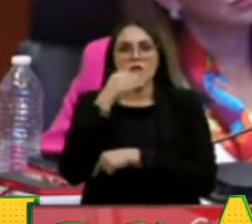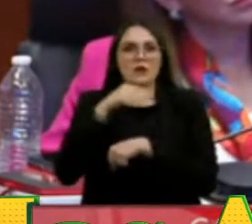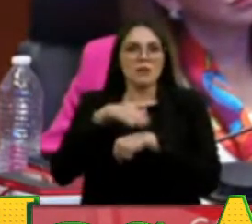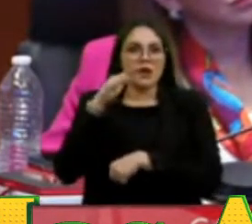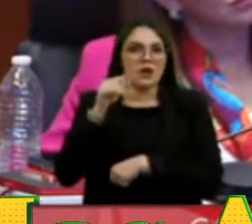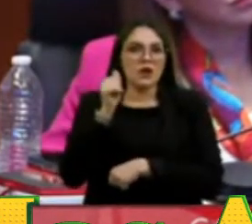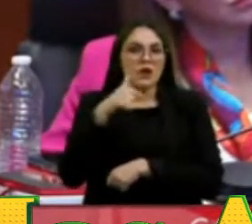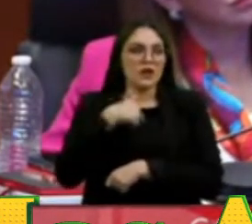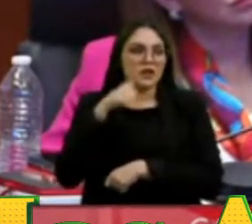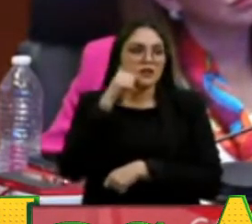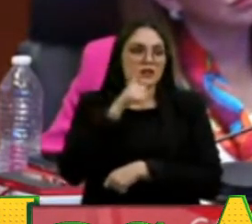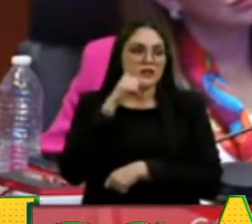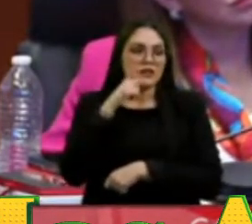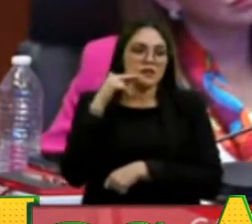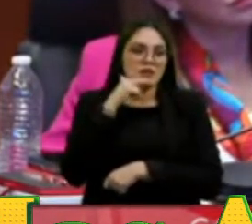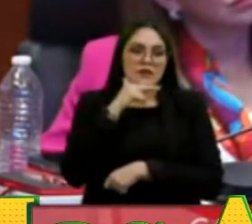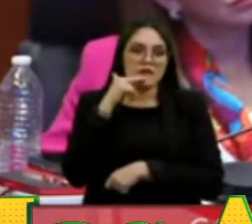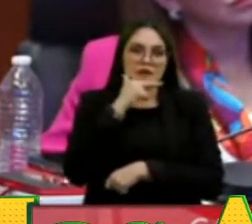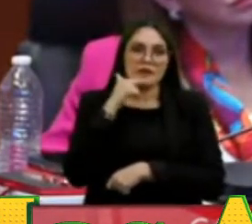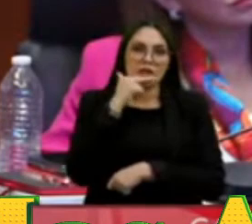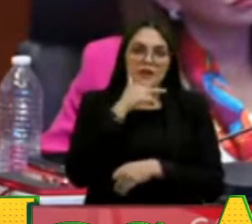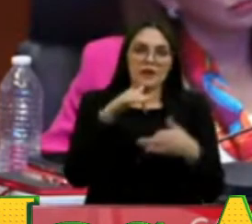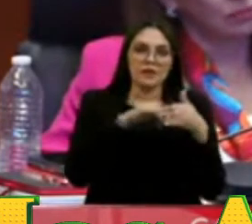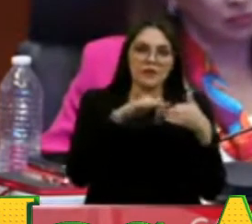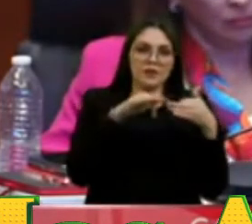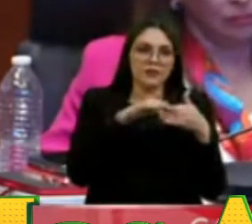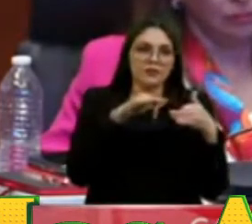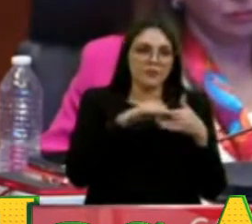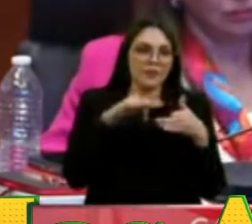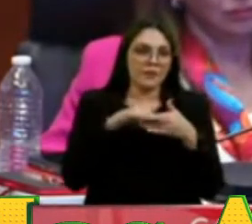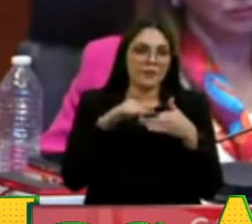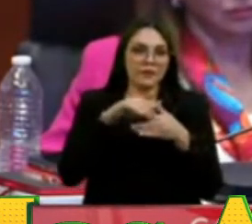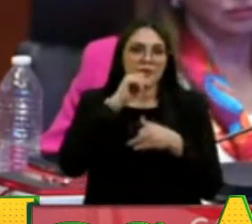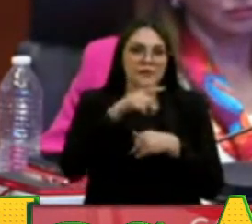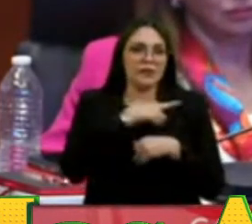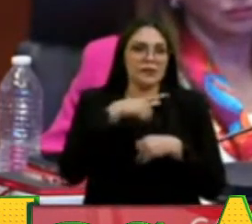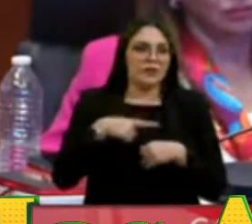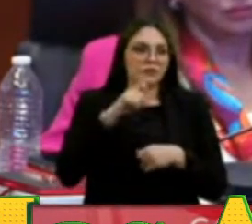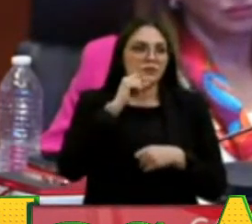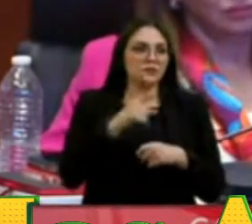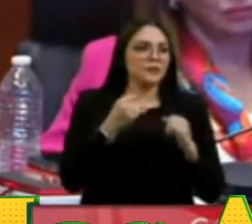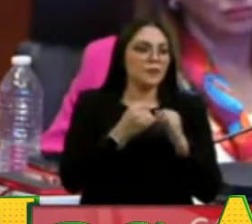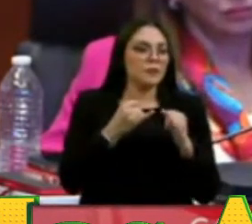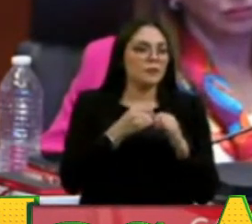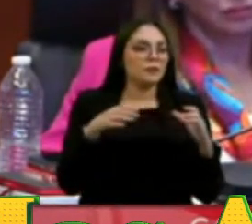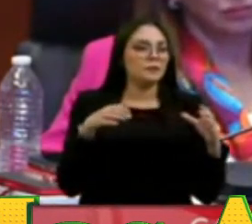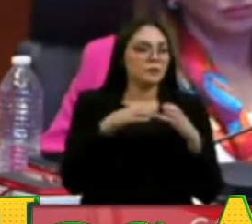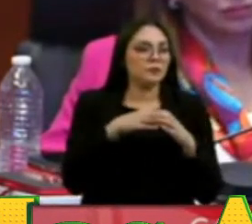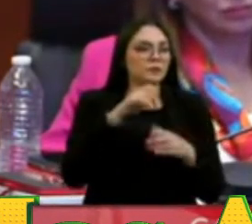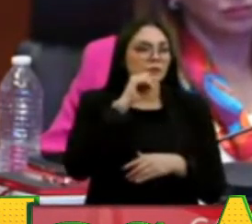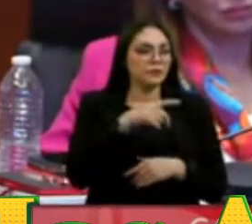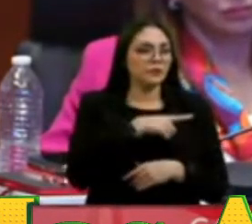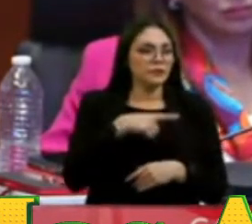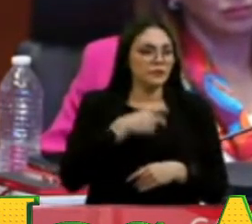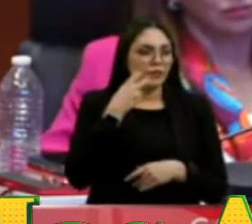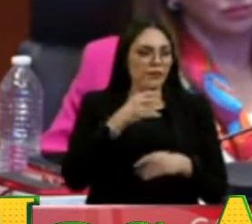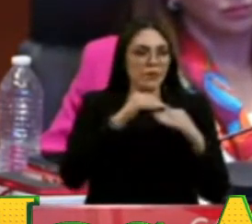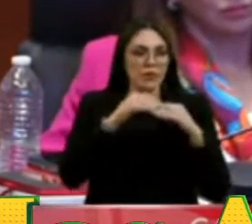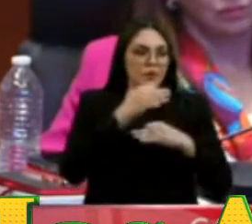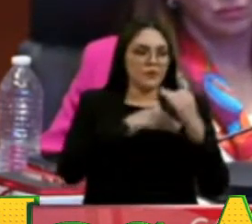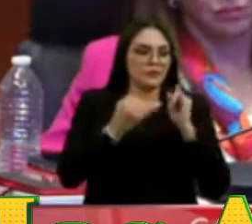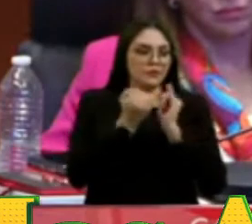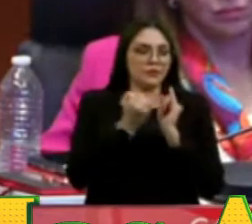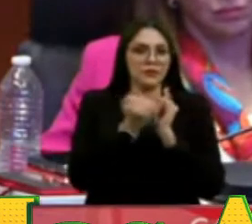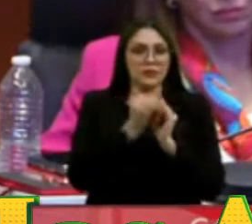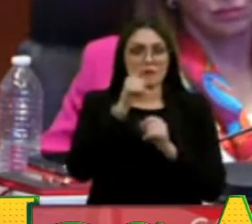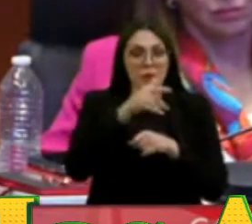nosotros empieza a gritar desde que son los 5 minutos exactos, incluyéndome a mí hoy en la mañana. Entonces, sea parejo con todos. Si los deja hablar un